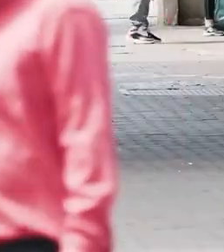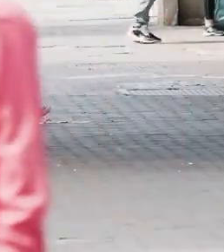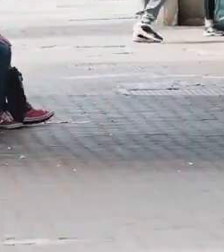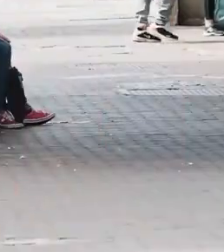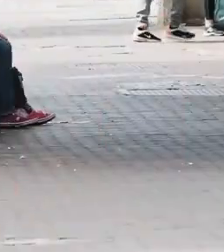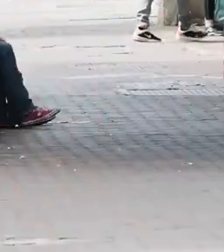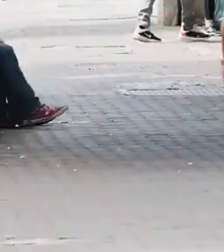¡Gracias!